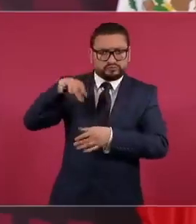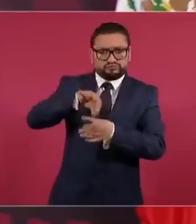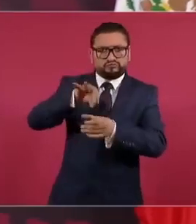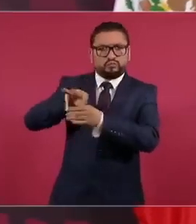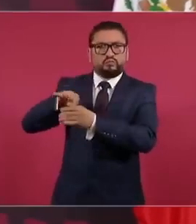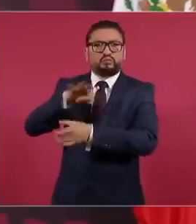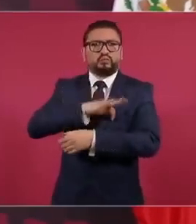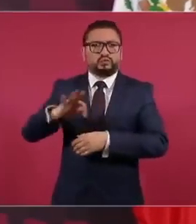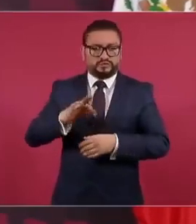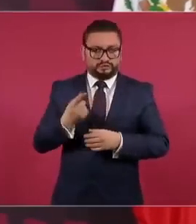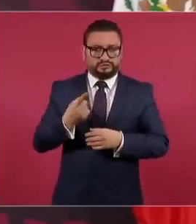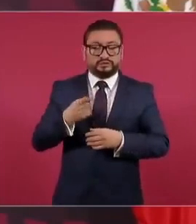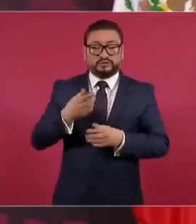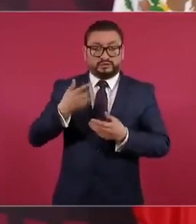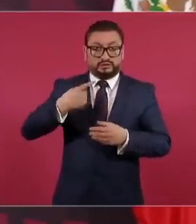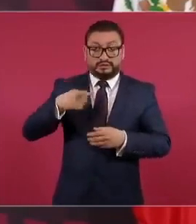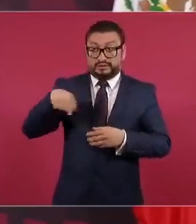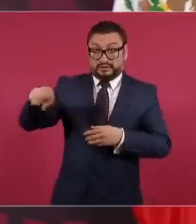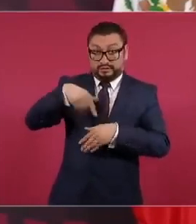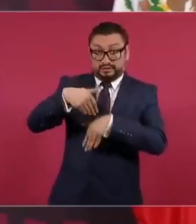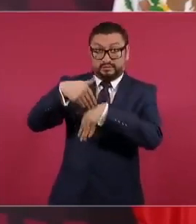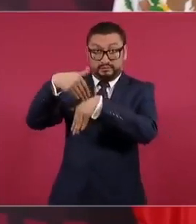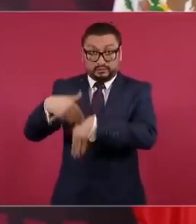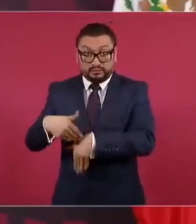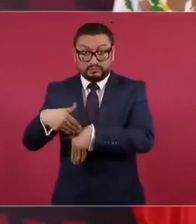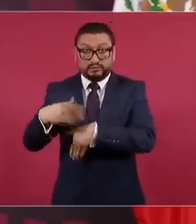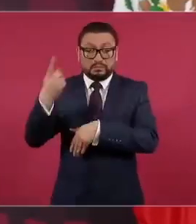mandar obedeciendo al pueblo.